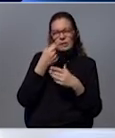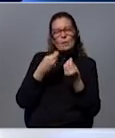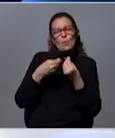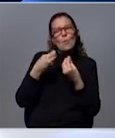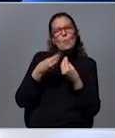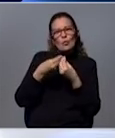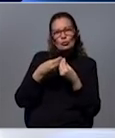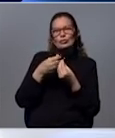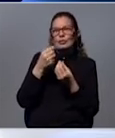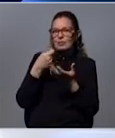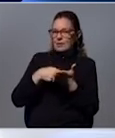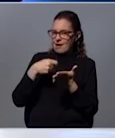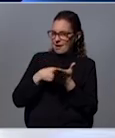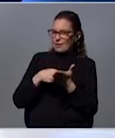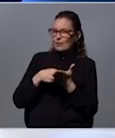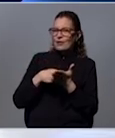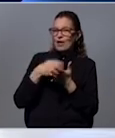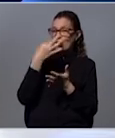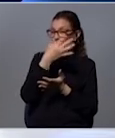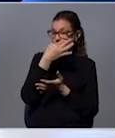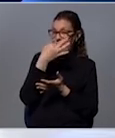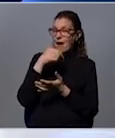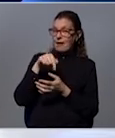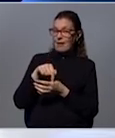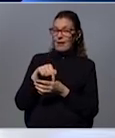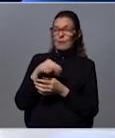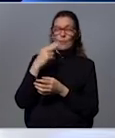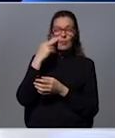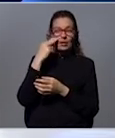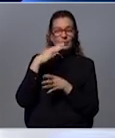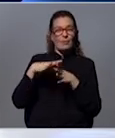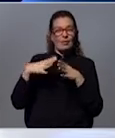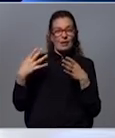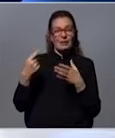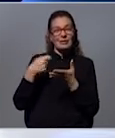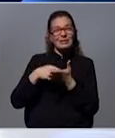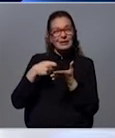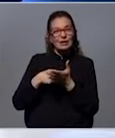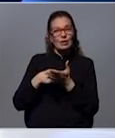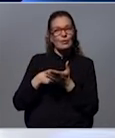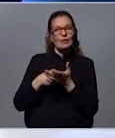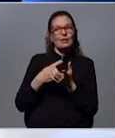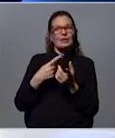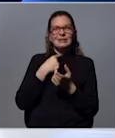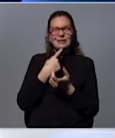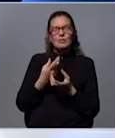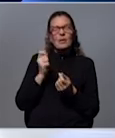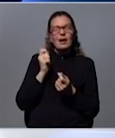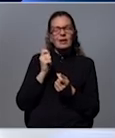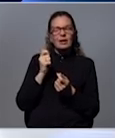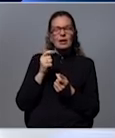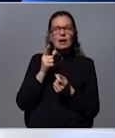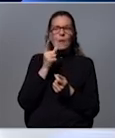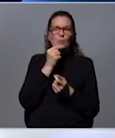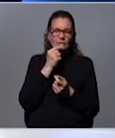ahí y que está causando un daño enorme y además ese dinero sirve para corromper a quienes a la